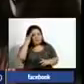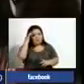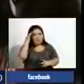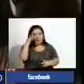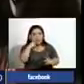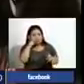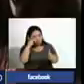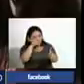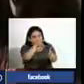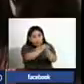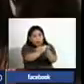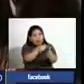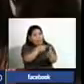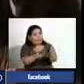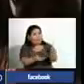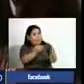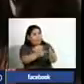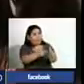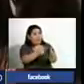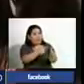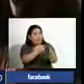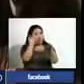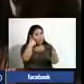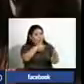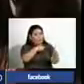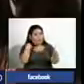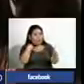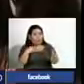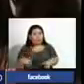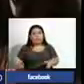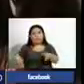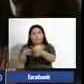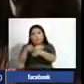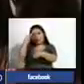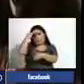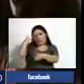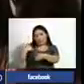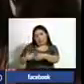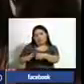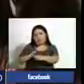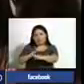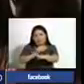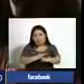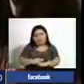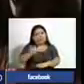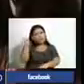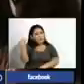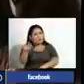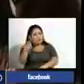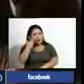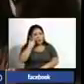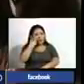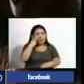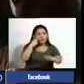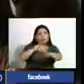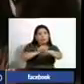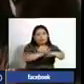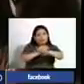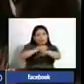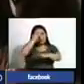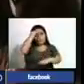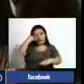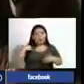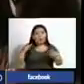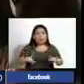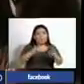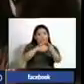identificado al posible hechor. Movimientos feministas solicitan más atención y protección a las mujeres durante este tiempo de